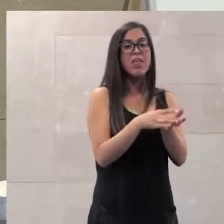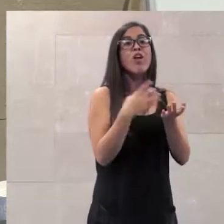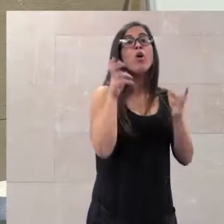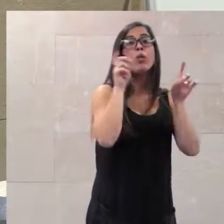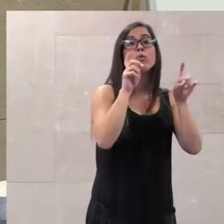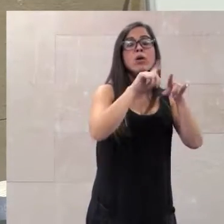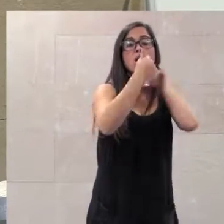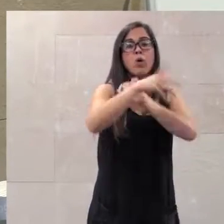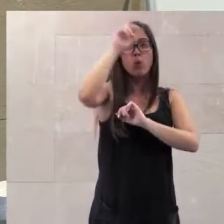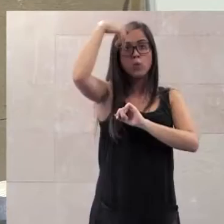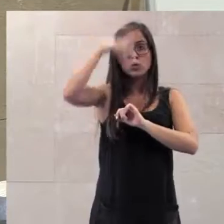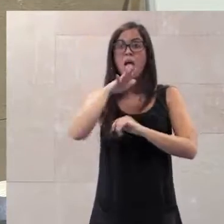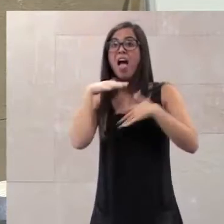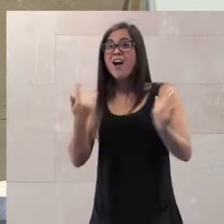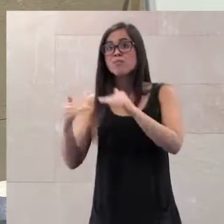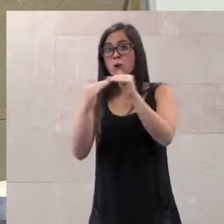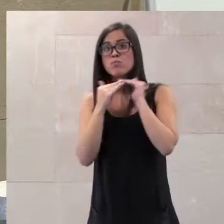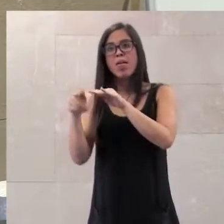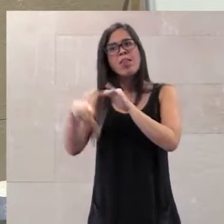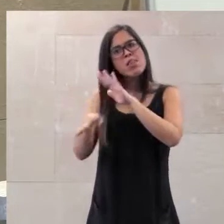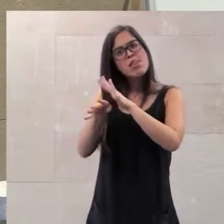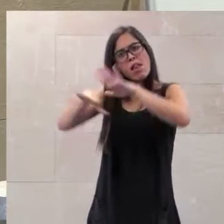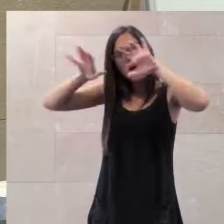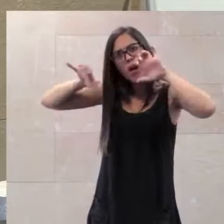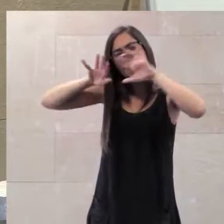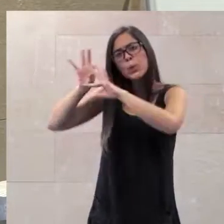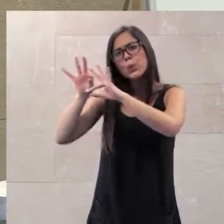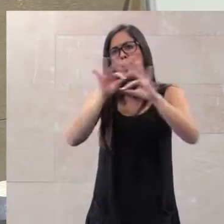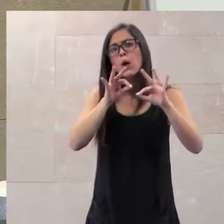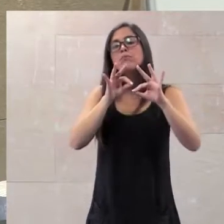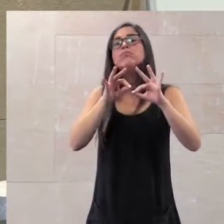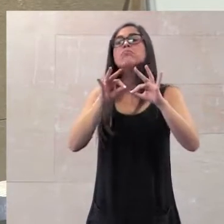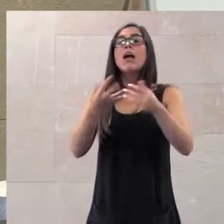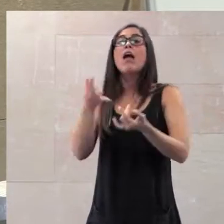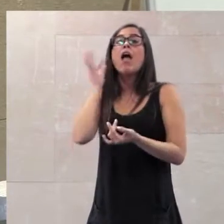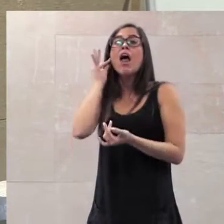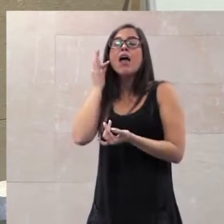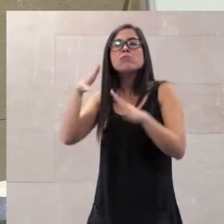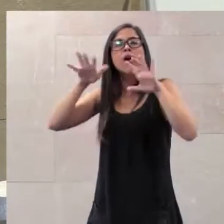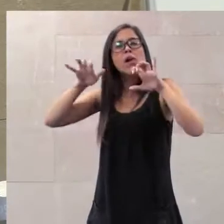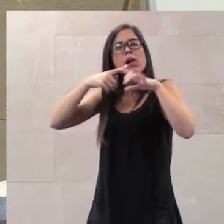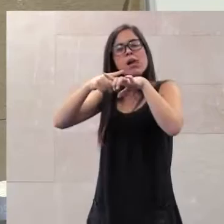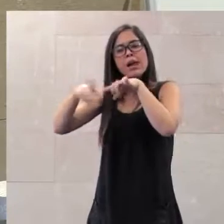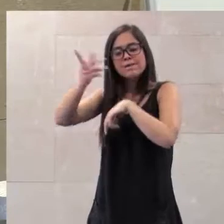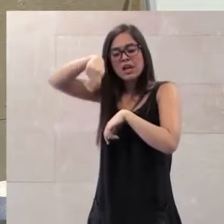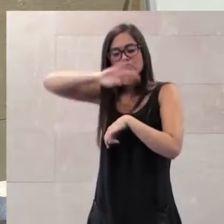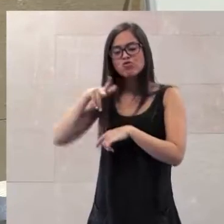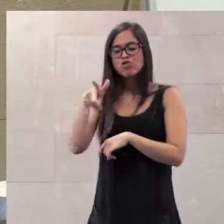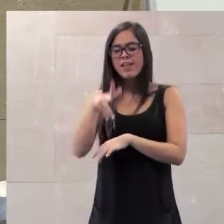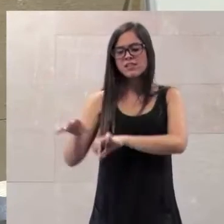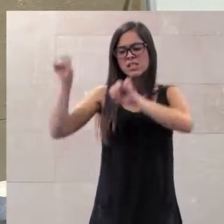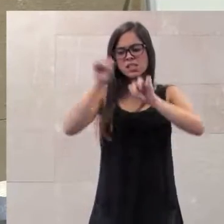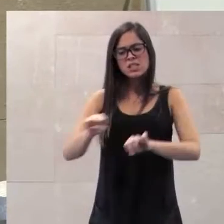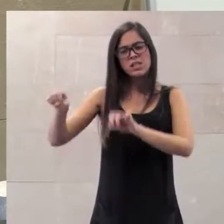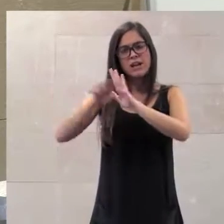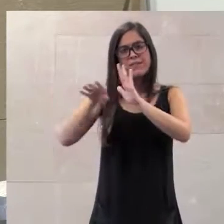Cultura y actualmente en el Servicio de Igualdad, donde sigue aprendiendo y compartiendo la riqueza de las mujeres y, sobre todo, reivindicando nuestros derechos y